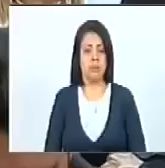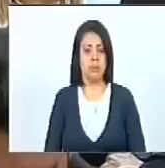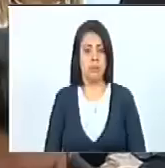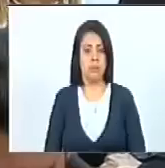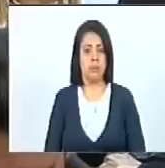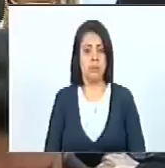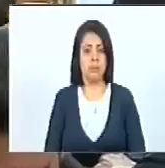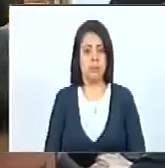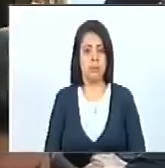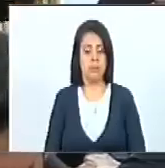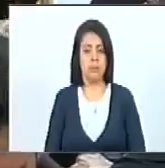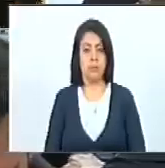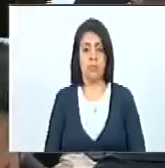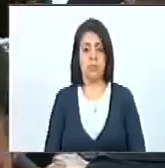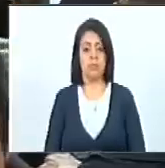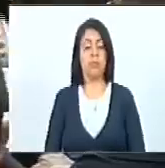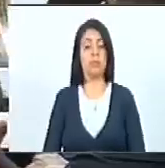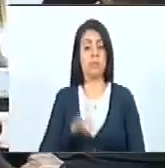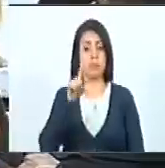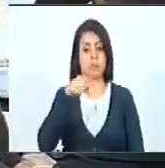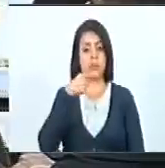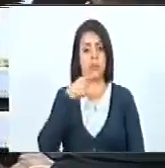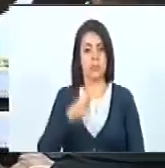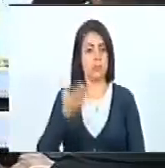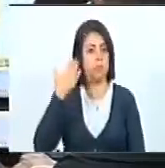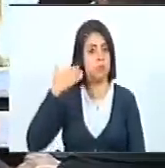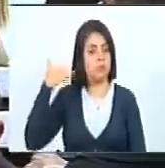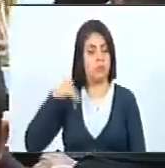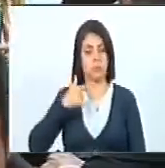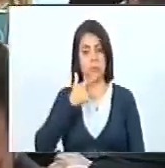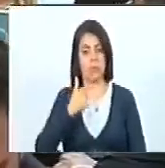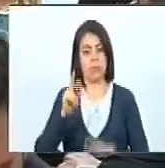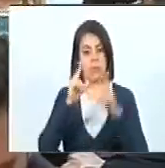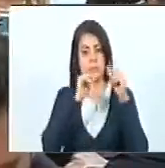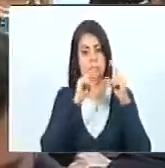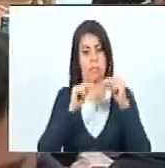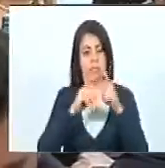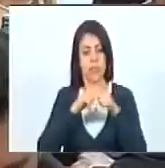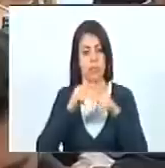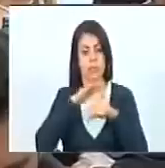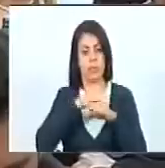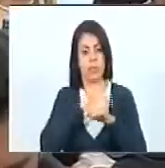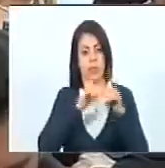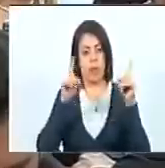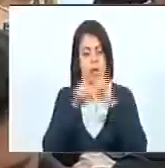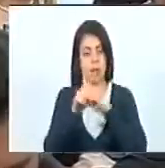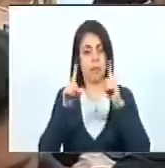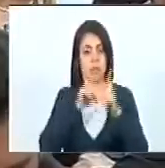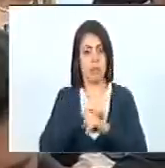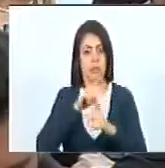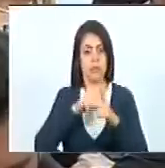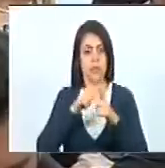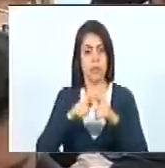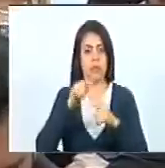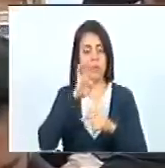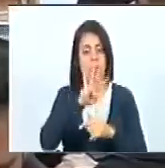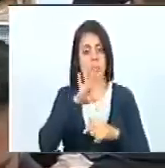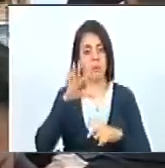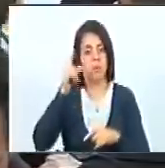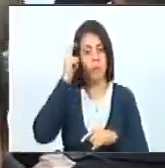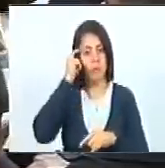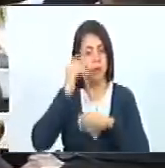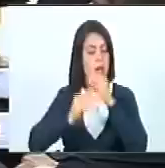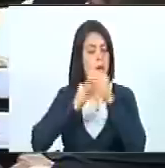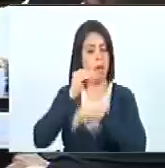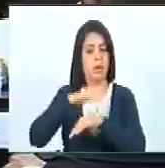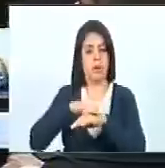Se ha llegado al extremo. En días pasados, conversando con ellos, porque el relevo se hace en vez de 45 días, se